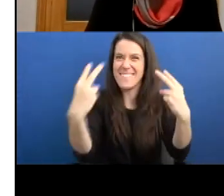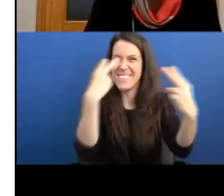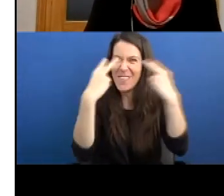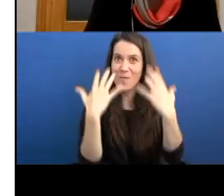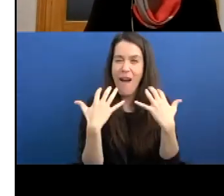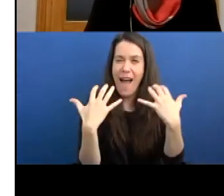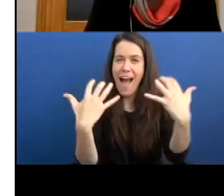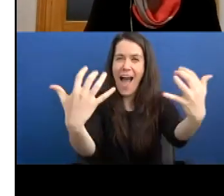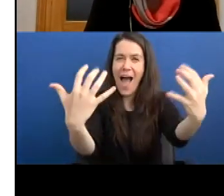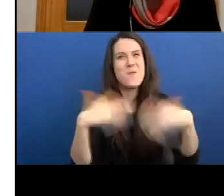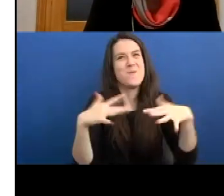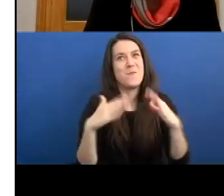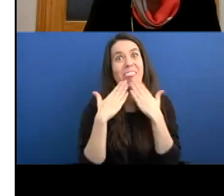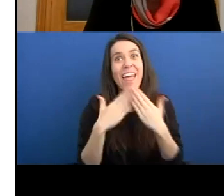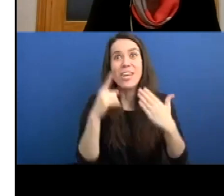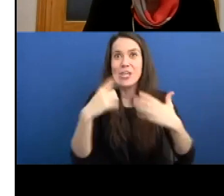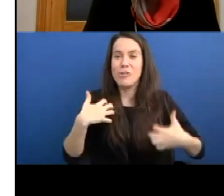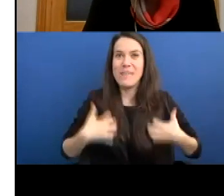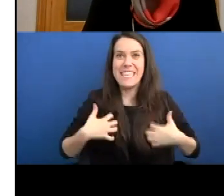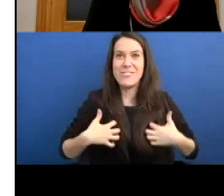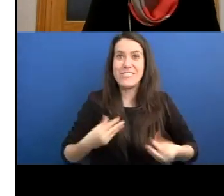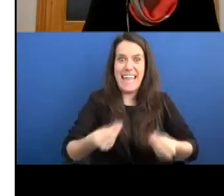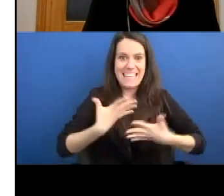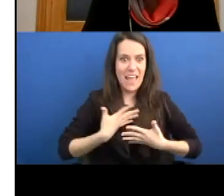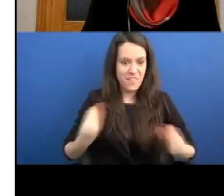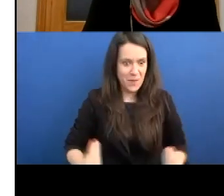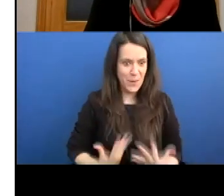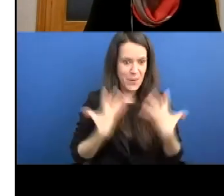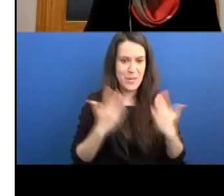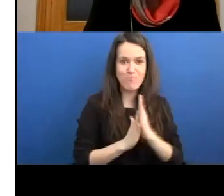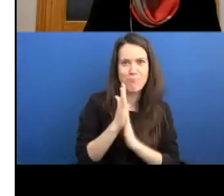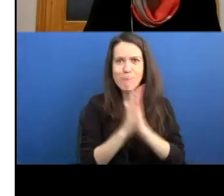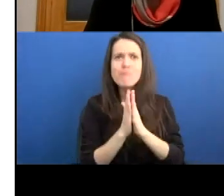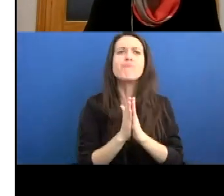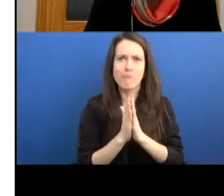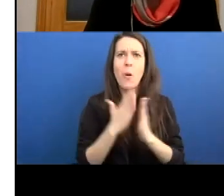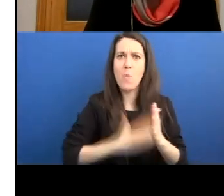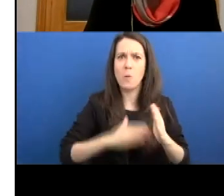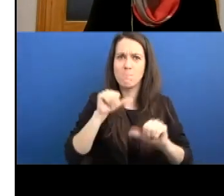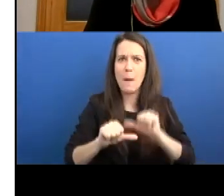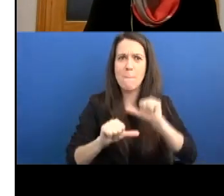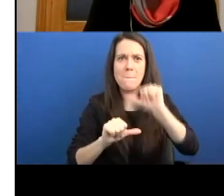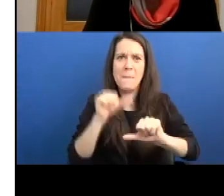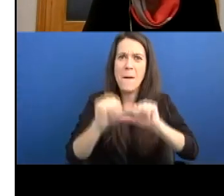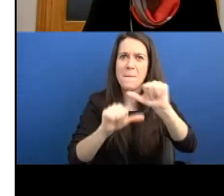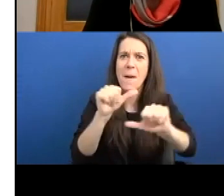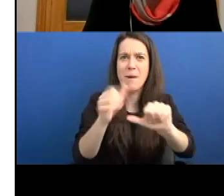una conversación en privado, pero muchas gracias por su interés. Nos da energía,